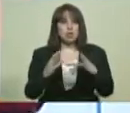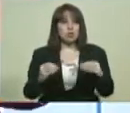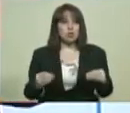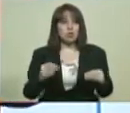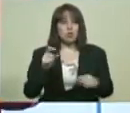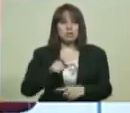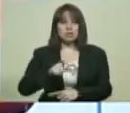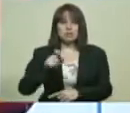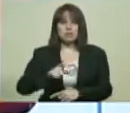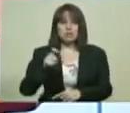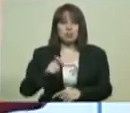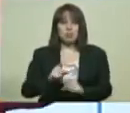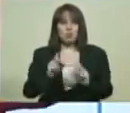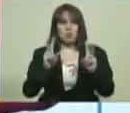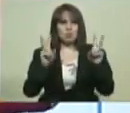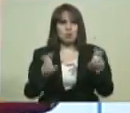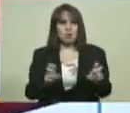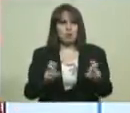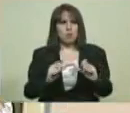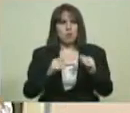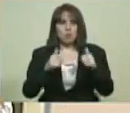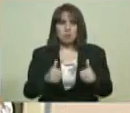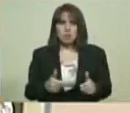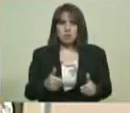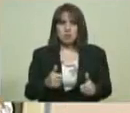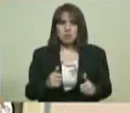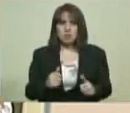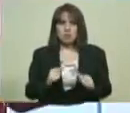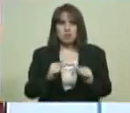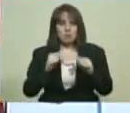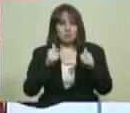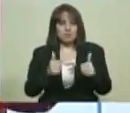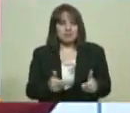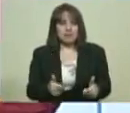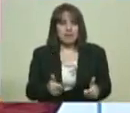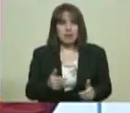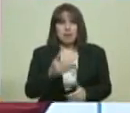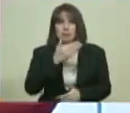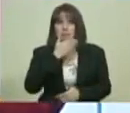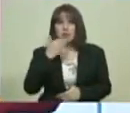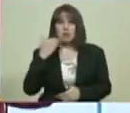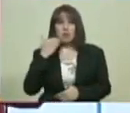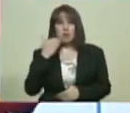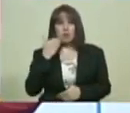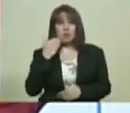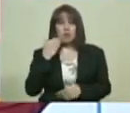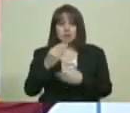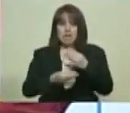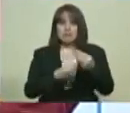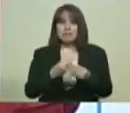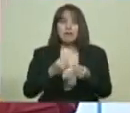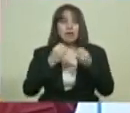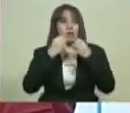punto, el nuevo comienzo, de hacer las cosas de nuevo, de hacerlas mejor, de hacerlas bien